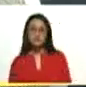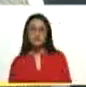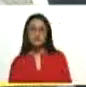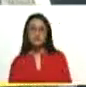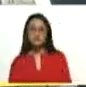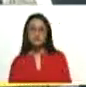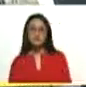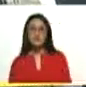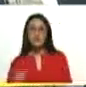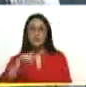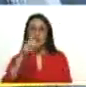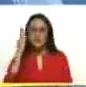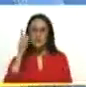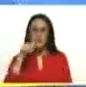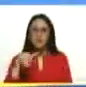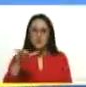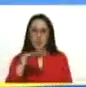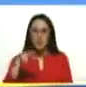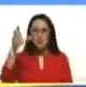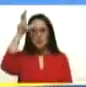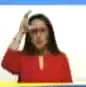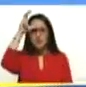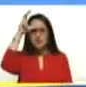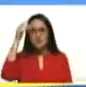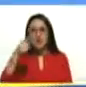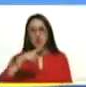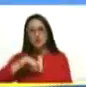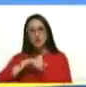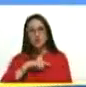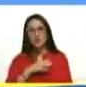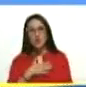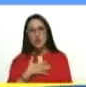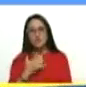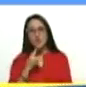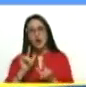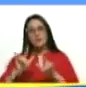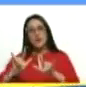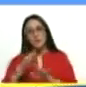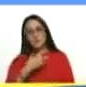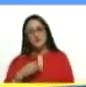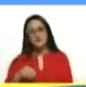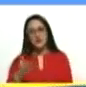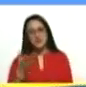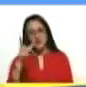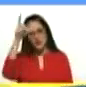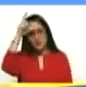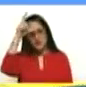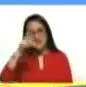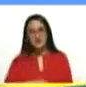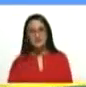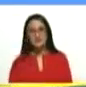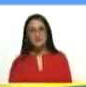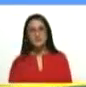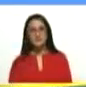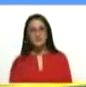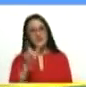Y debe saber el pueblo de Turquía que nosotros queremos y amamos al presidente Erdogan, porque él ha